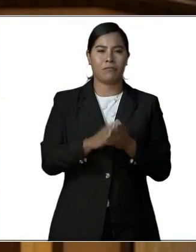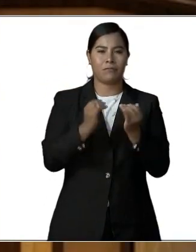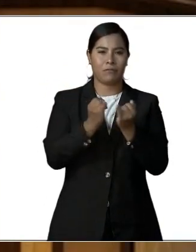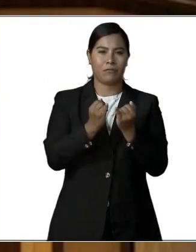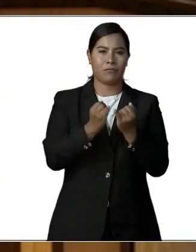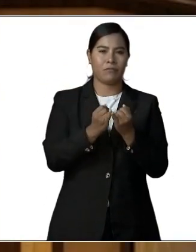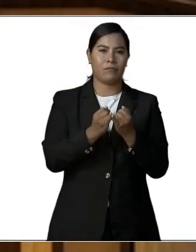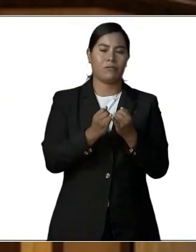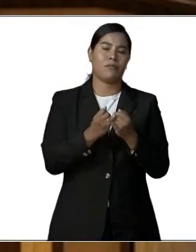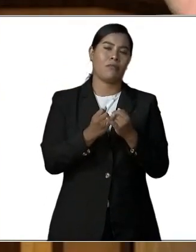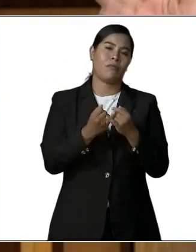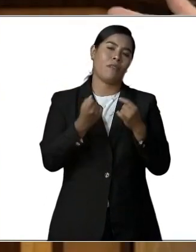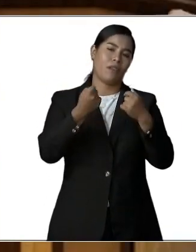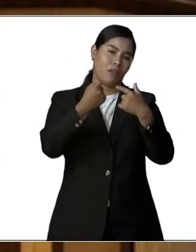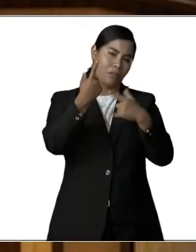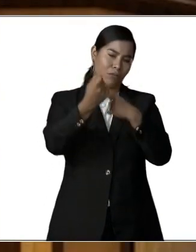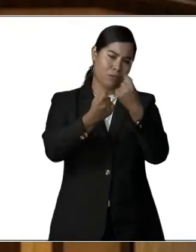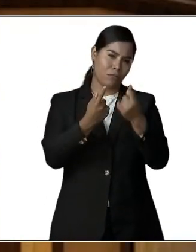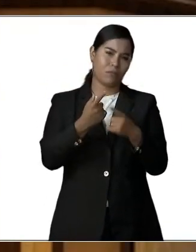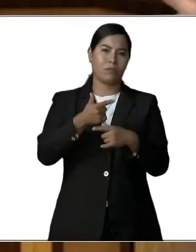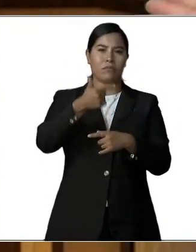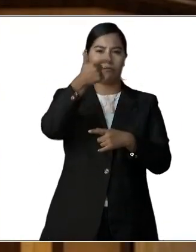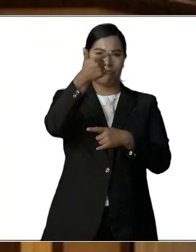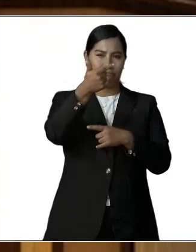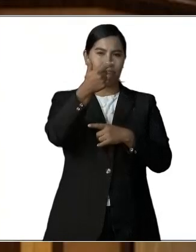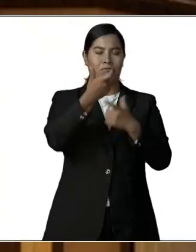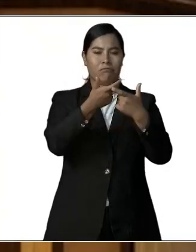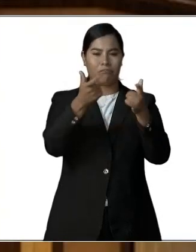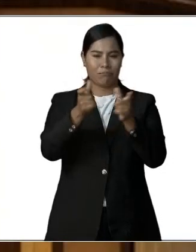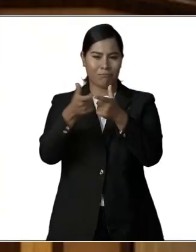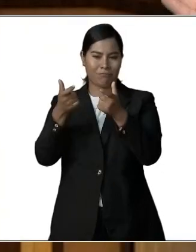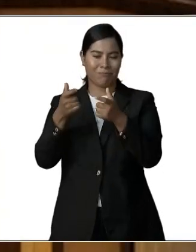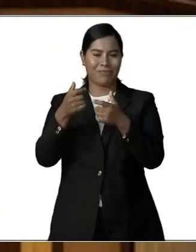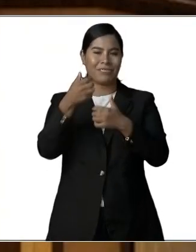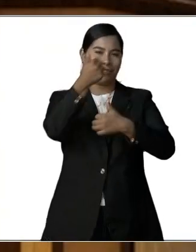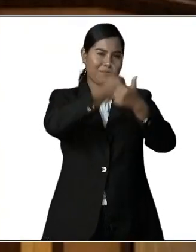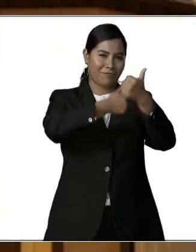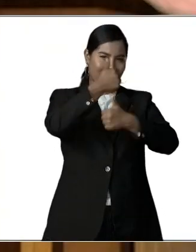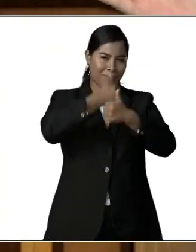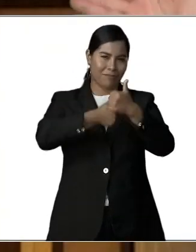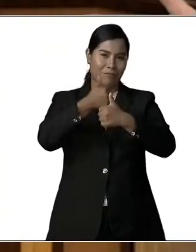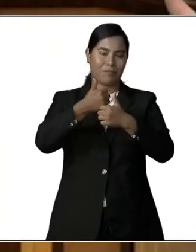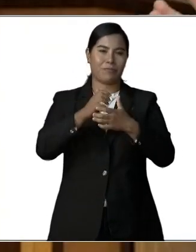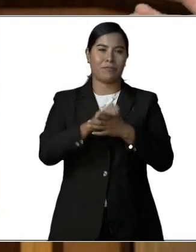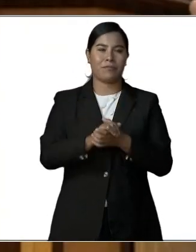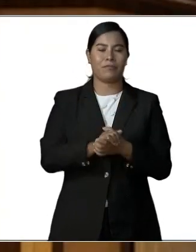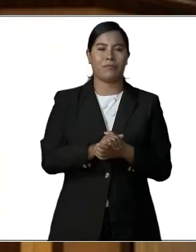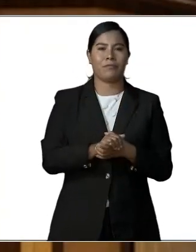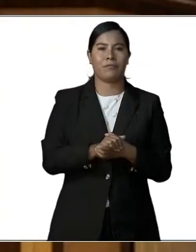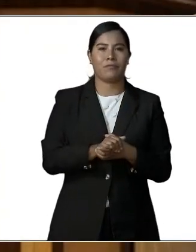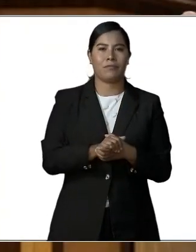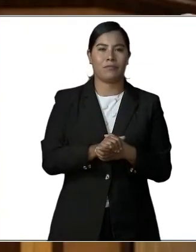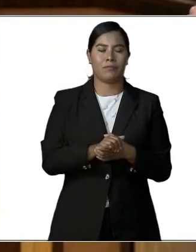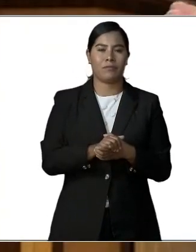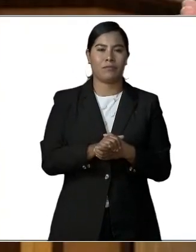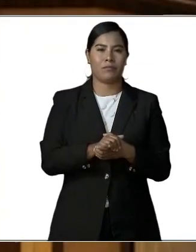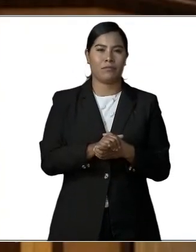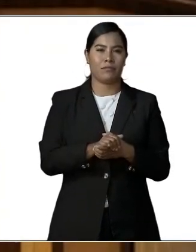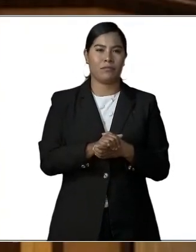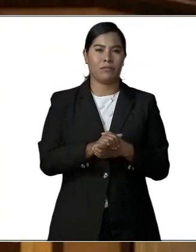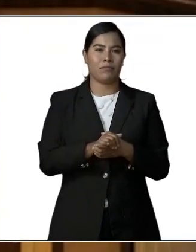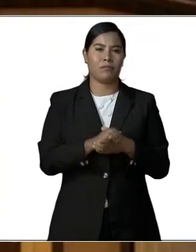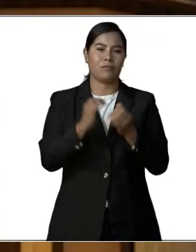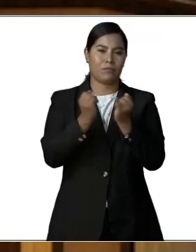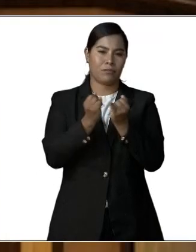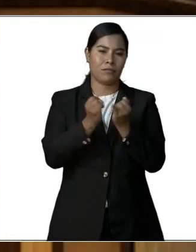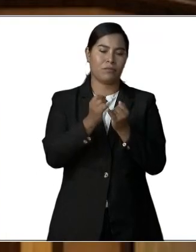7 categorías, algo así, como tratando de cubrir un amplio espectro en el tema de la